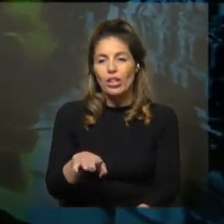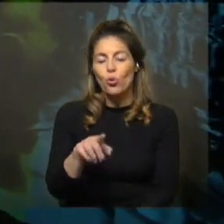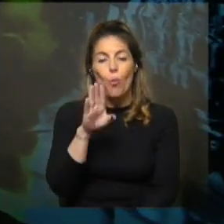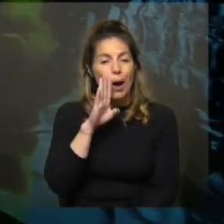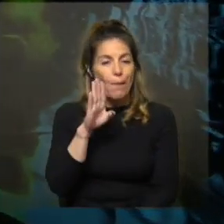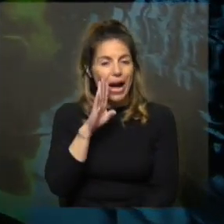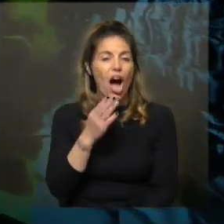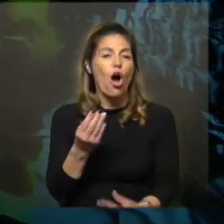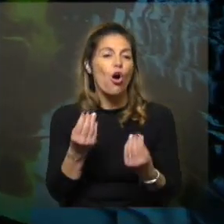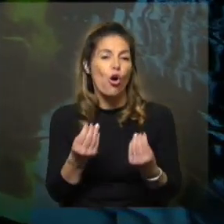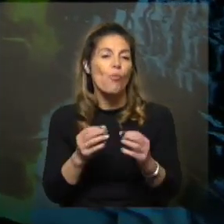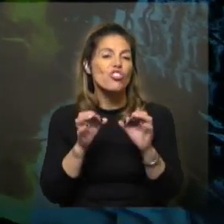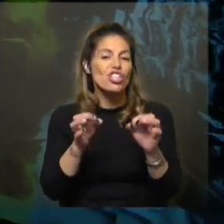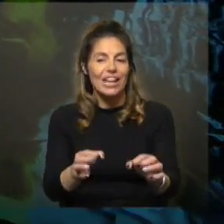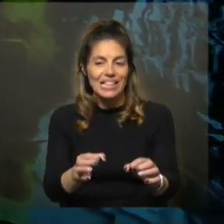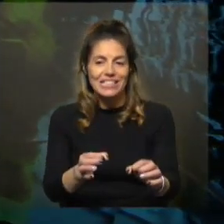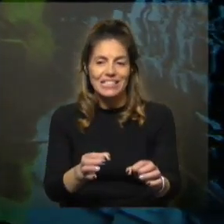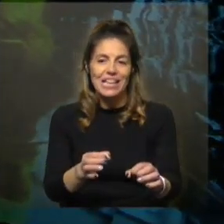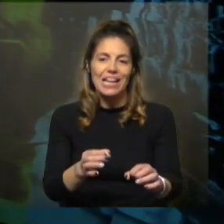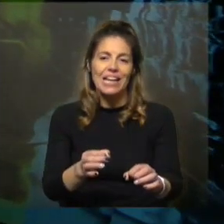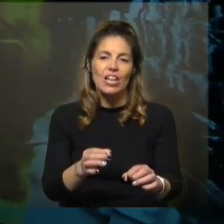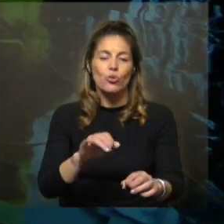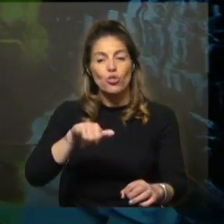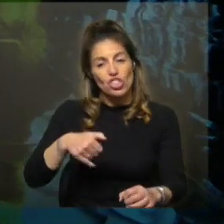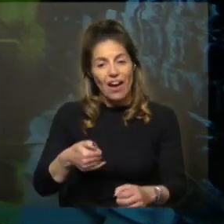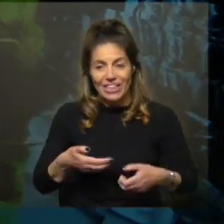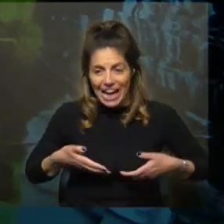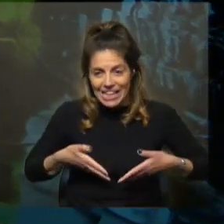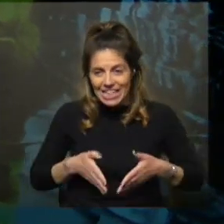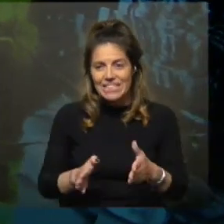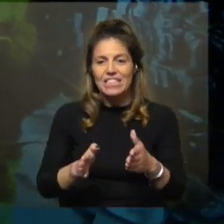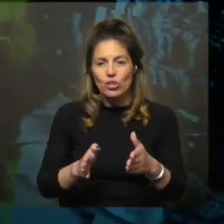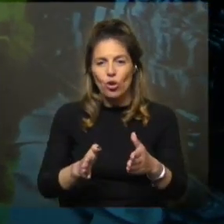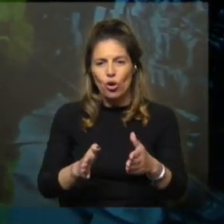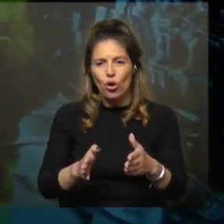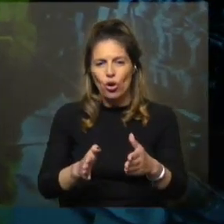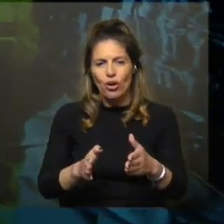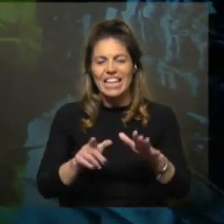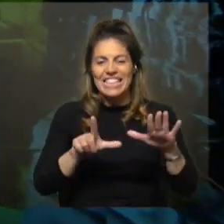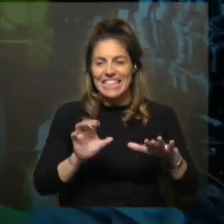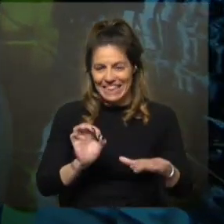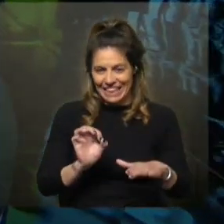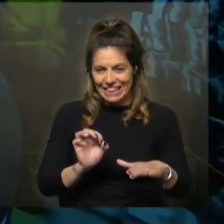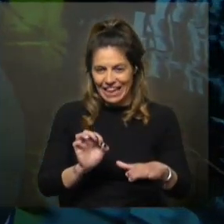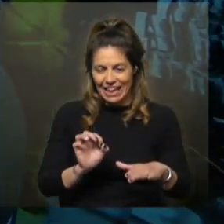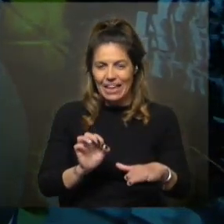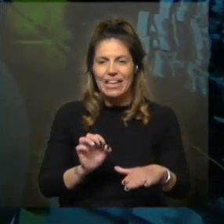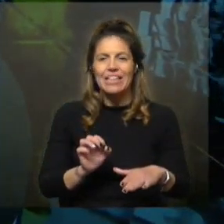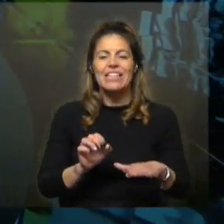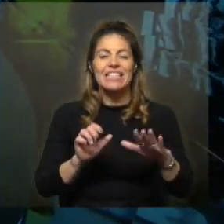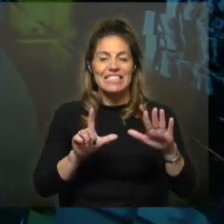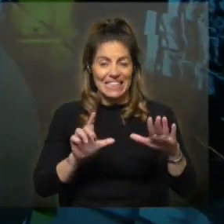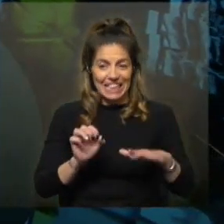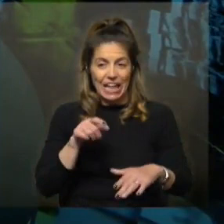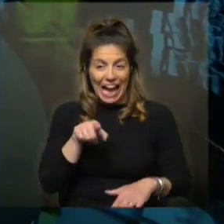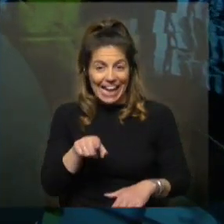eso cómo llegas a decir tú ya habías nacido habías nacido creo que por en el 70 primero enero 70 70 y cuando a